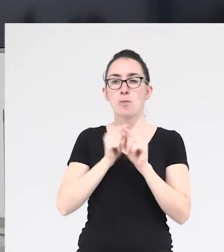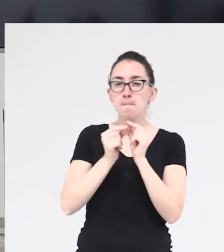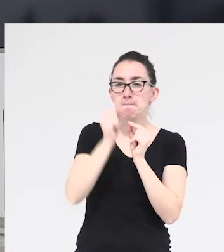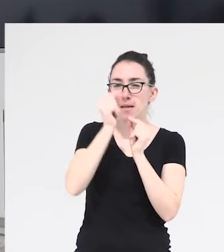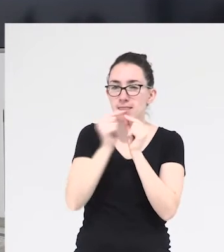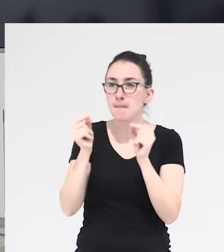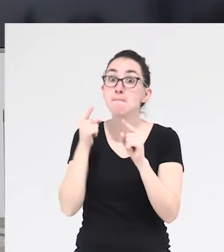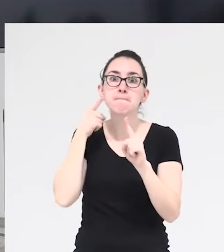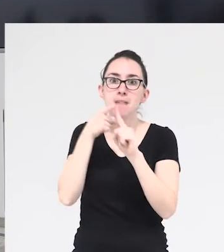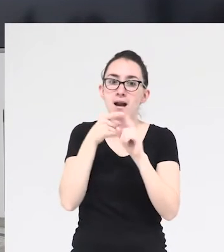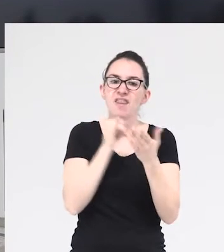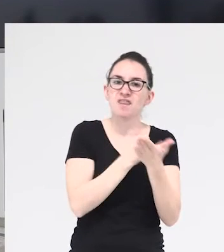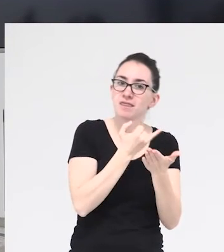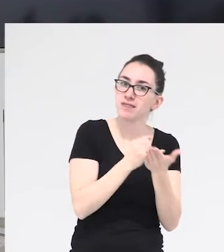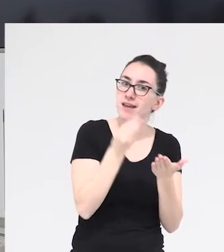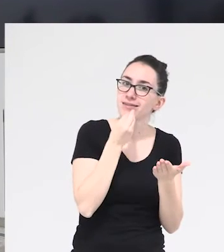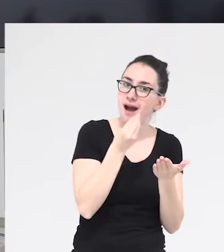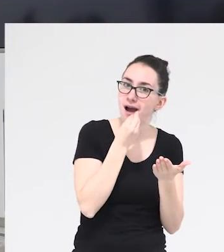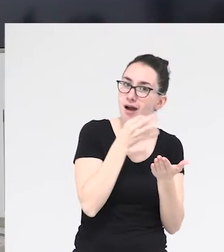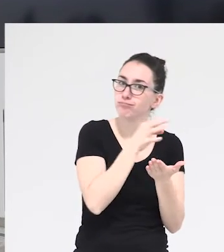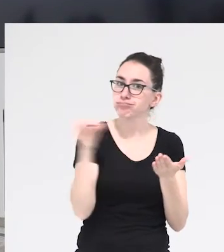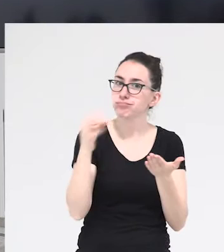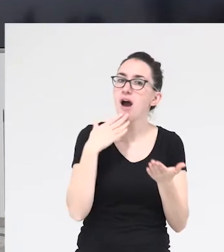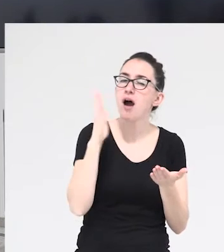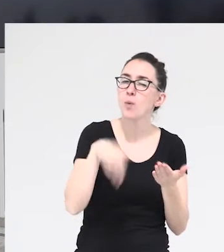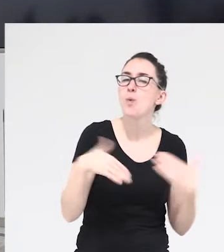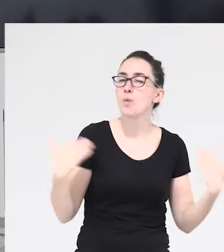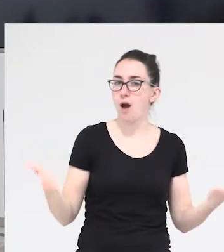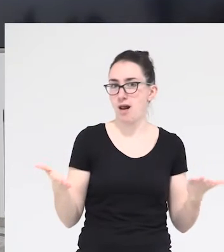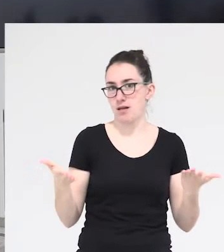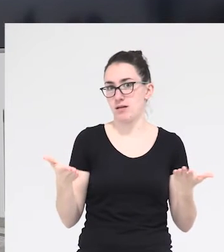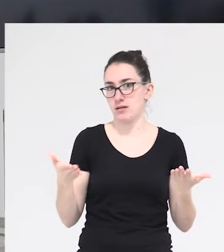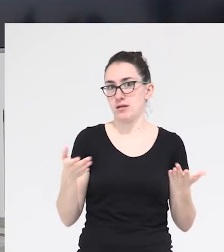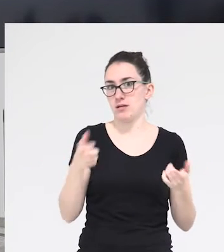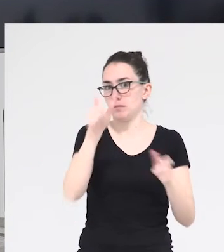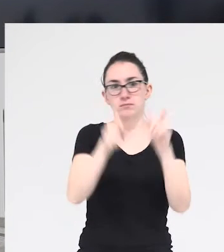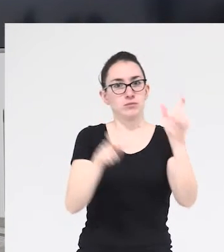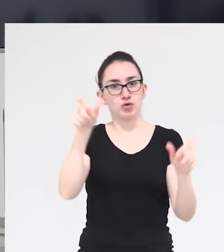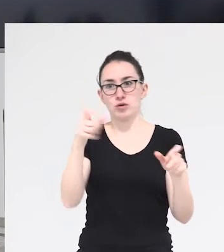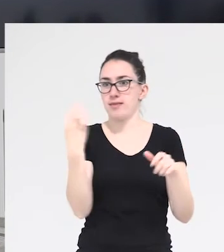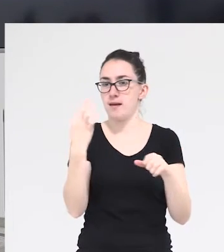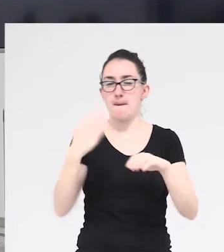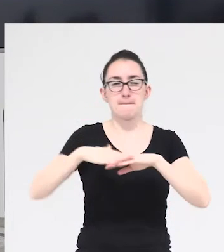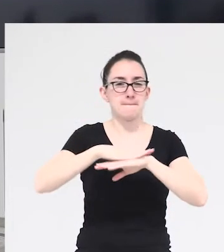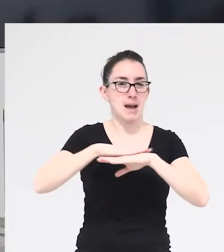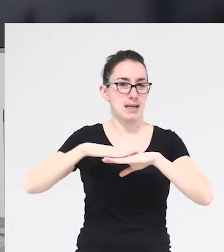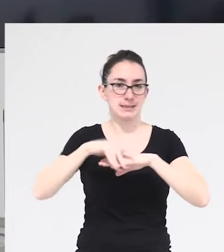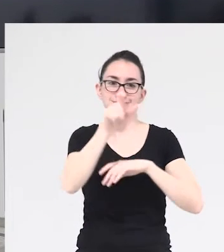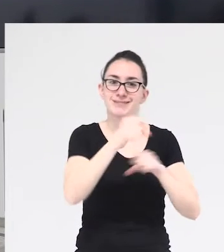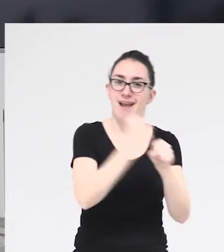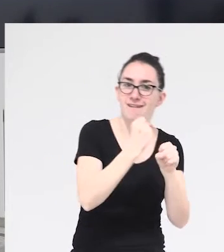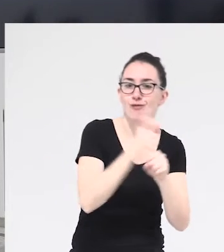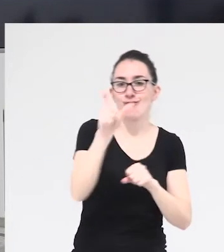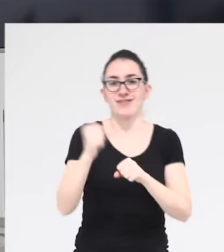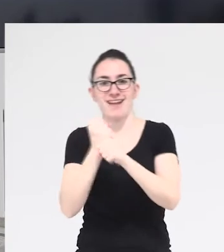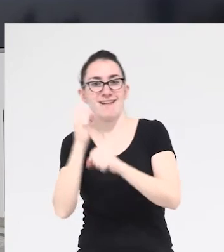cuál es la dieta correcta, cuál es la dieta adecuada que tiene que tener como base el trabajador, la trabajadora,